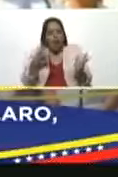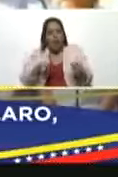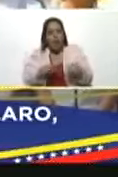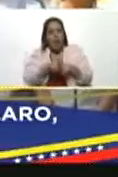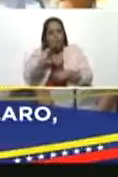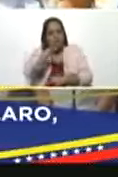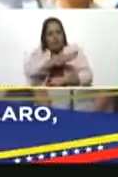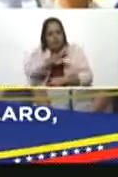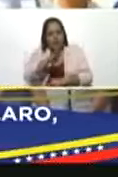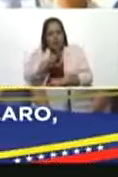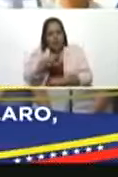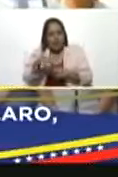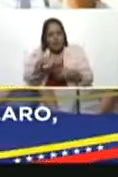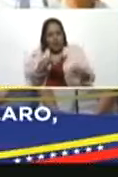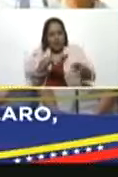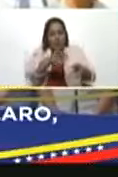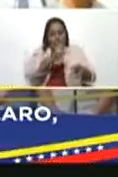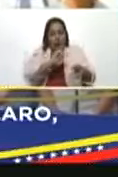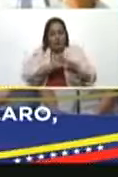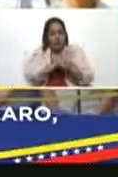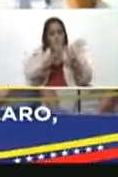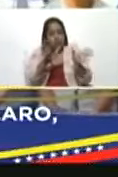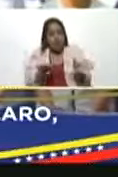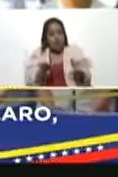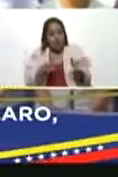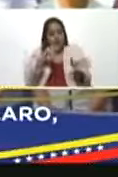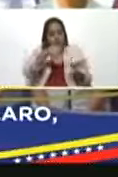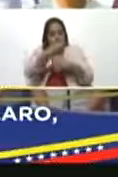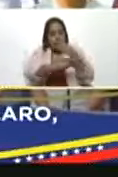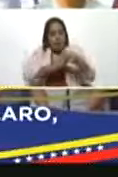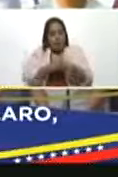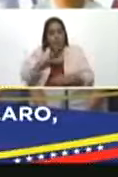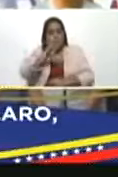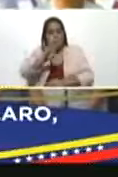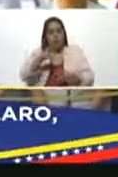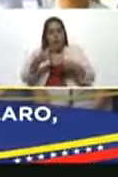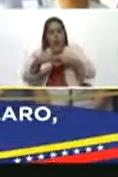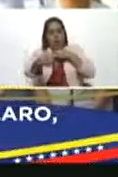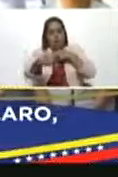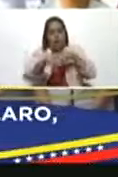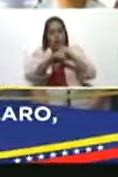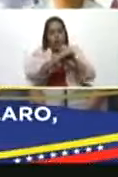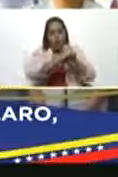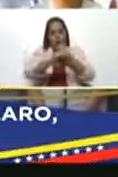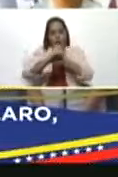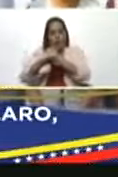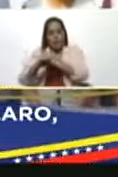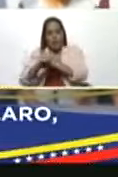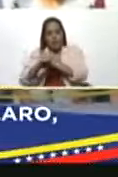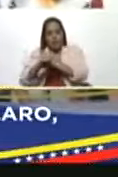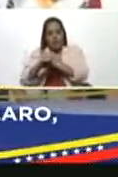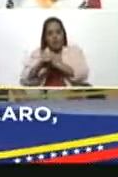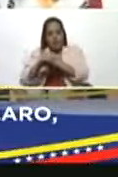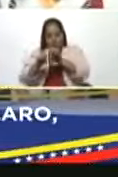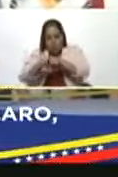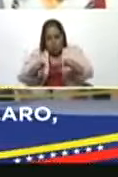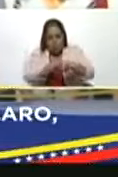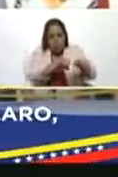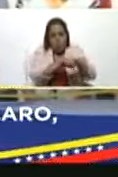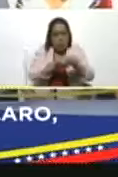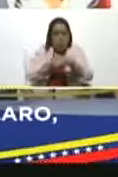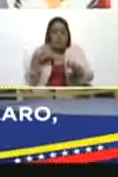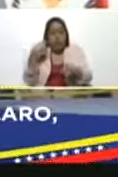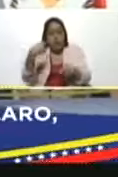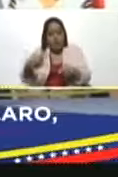al río. Y de ahí hicimos 4 kilómetros de tubería. A parir la tubería, le dije a Marco